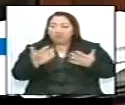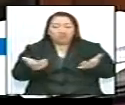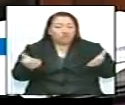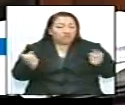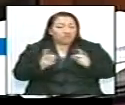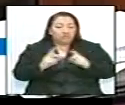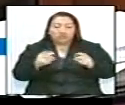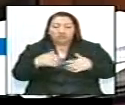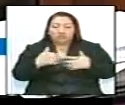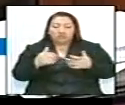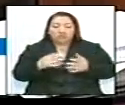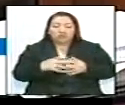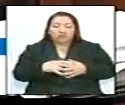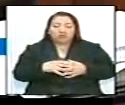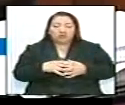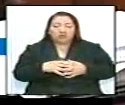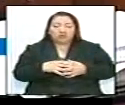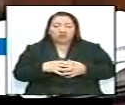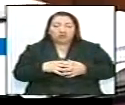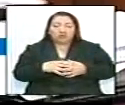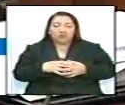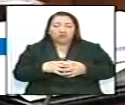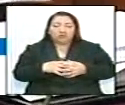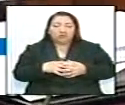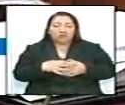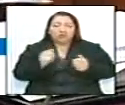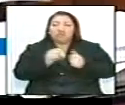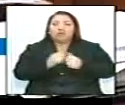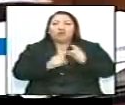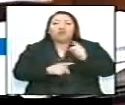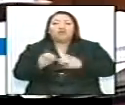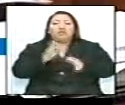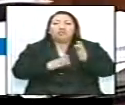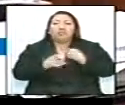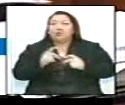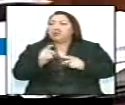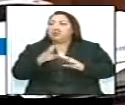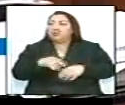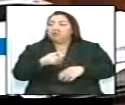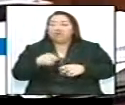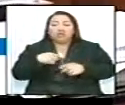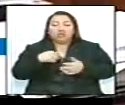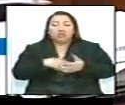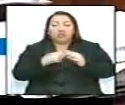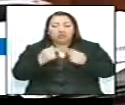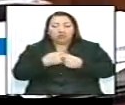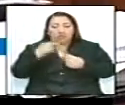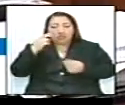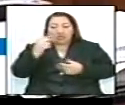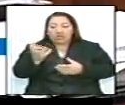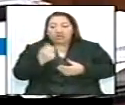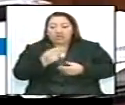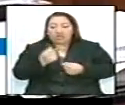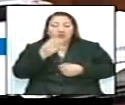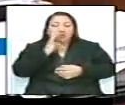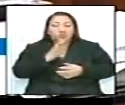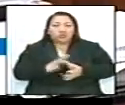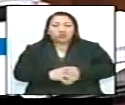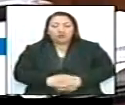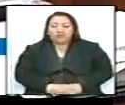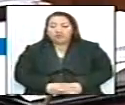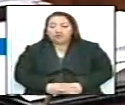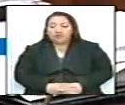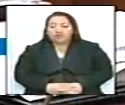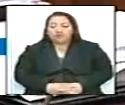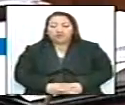no interfieren se aplican. Por ejemplo, esto del financiamiento indebido de los partidos políticos, esto de recibir dinero sucio, o